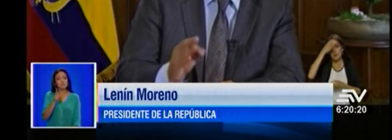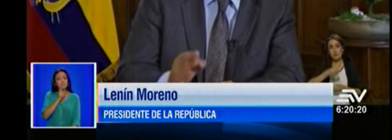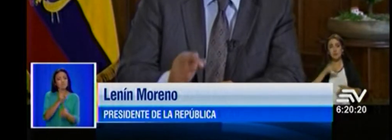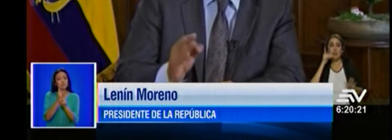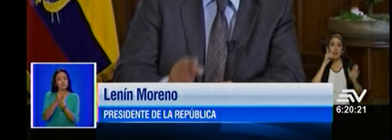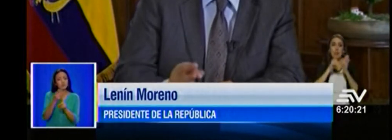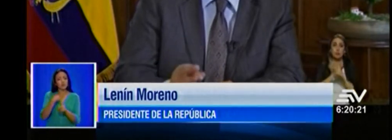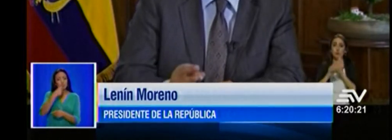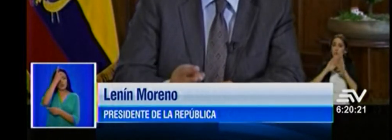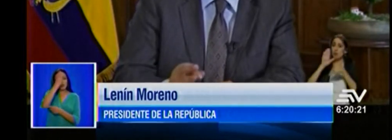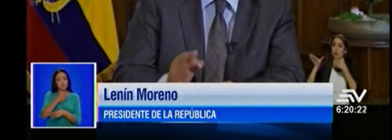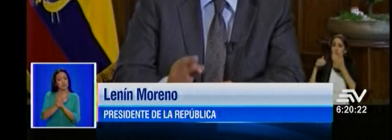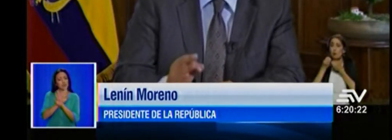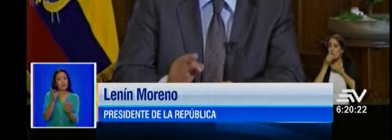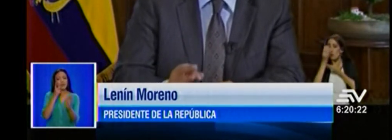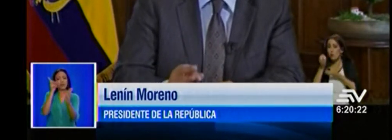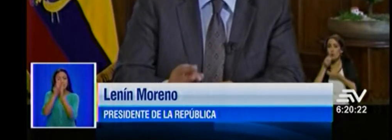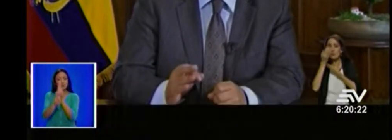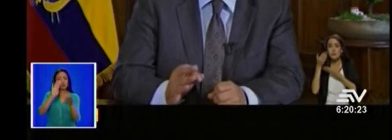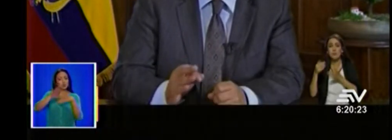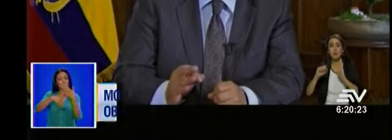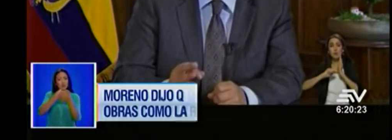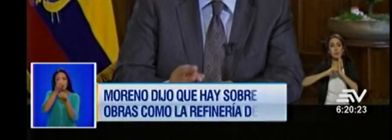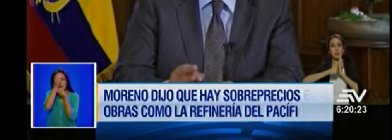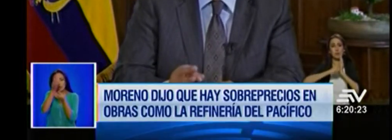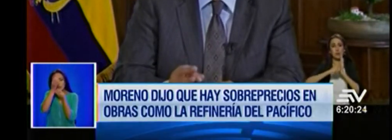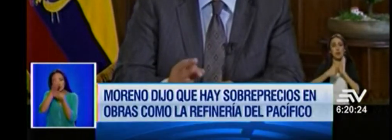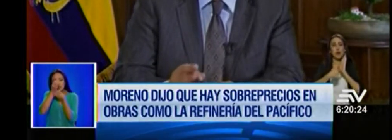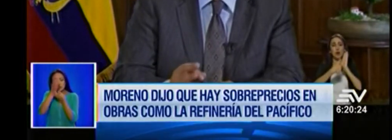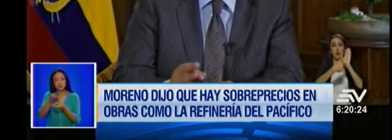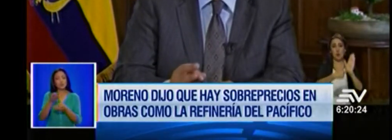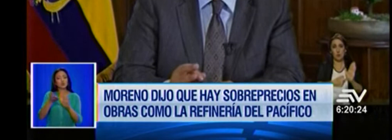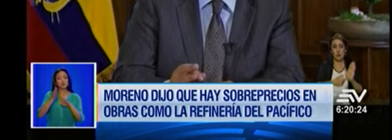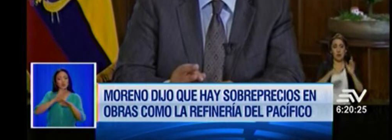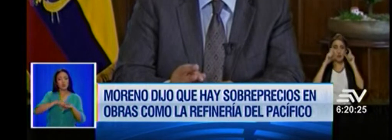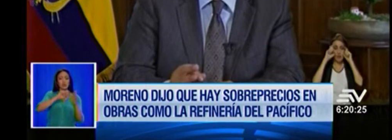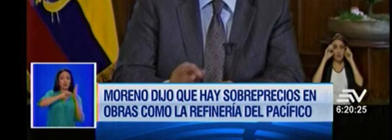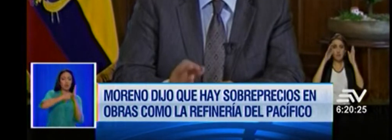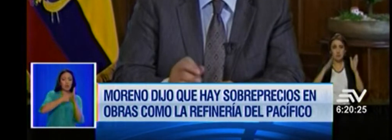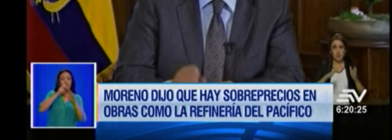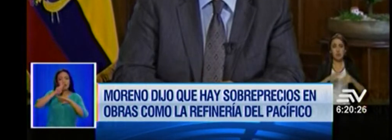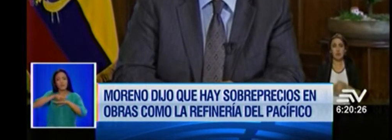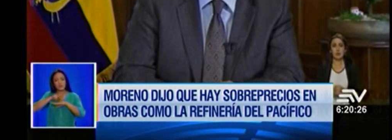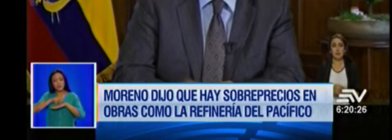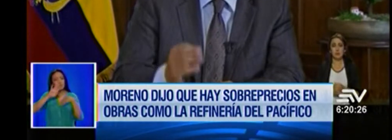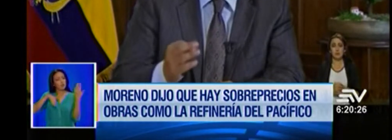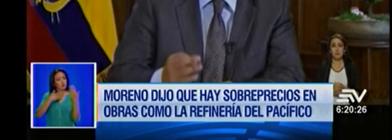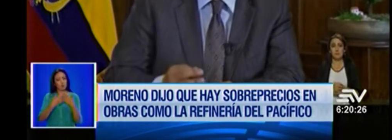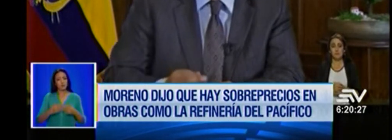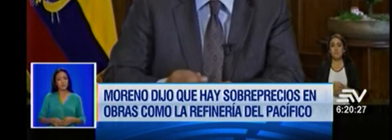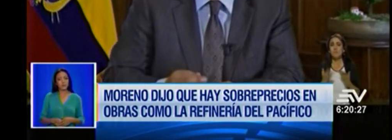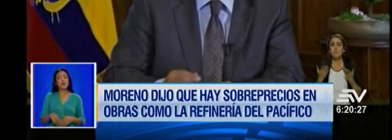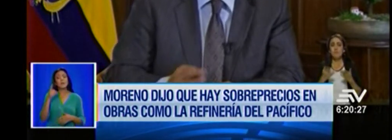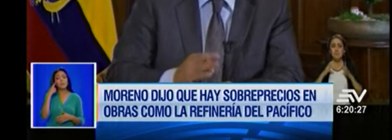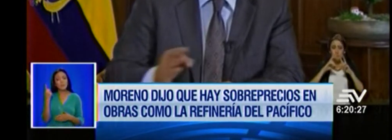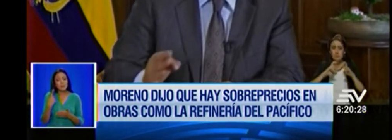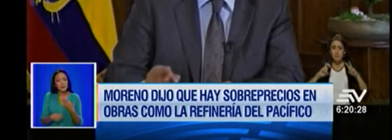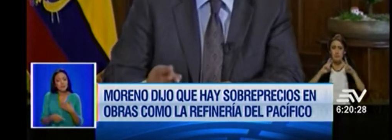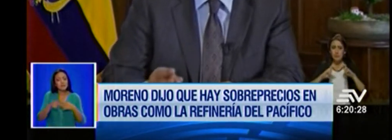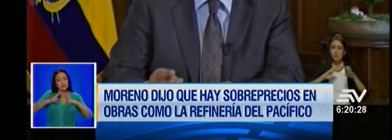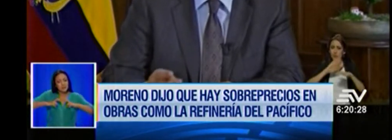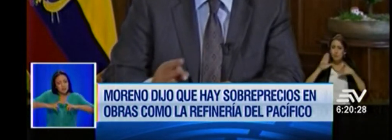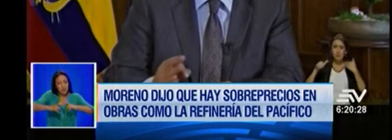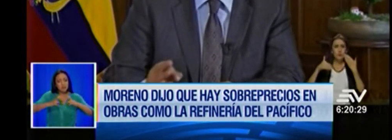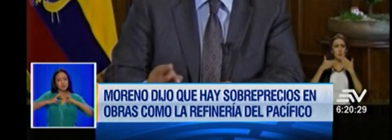los informes íntegros ante la Contraloría General del Estado y la Fiscalía General del Estado también, para que se investiguen todos